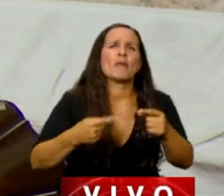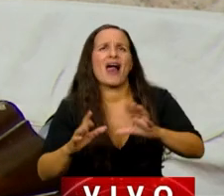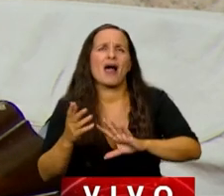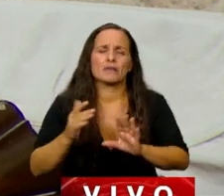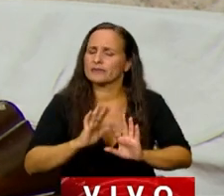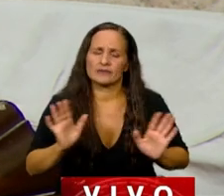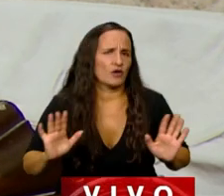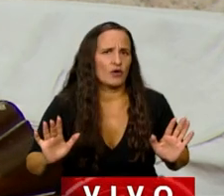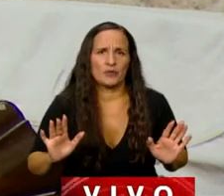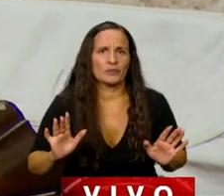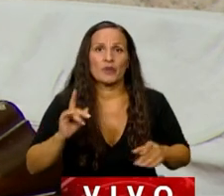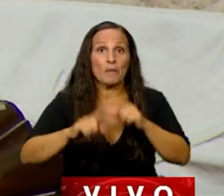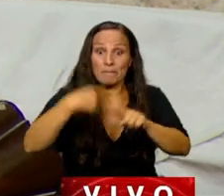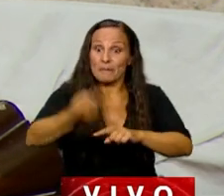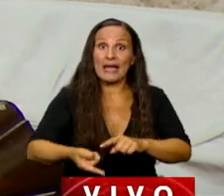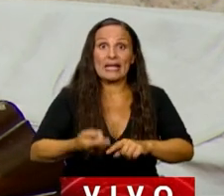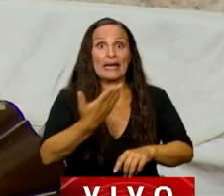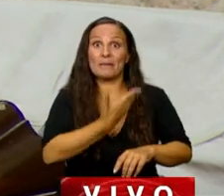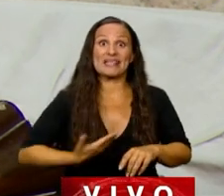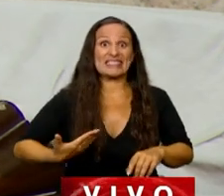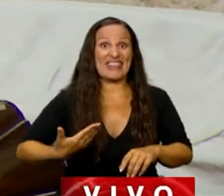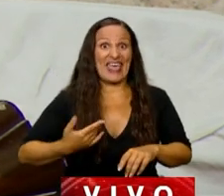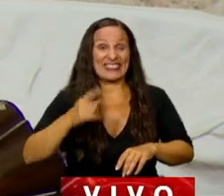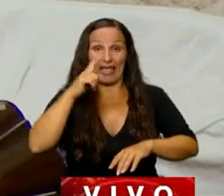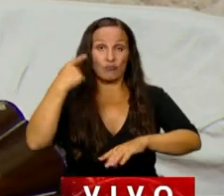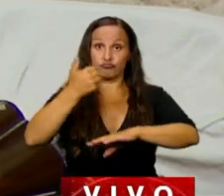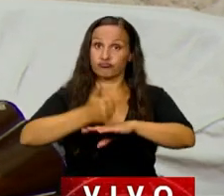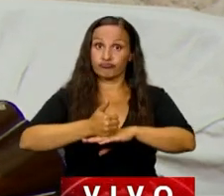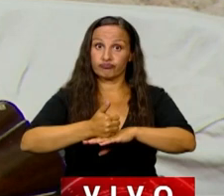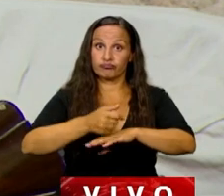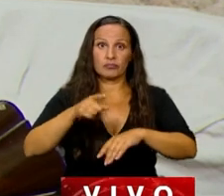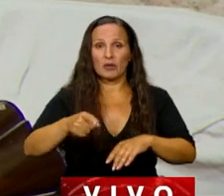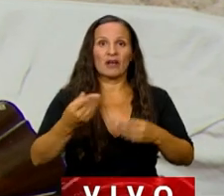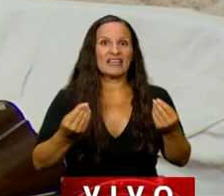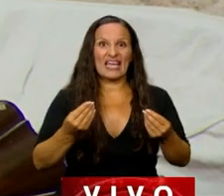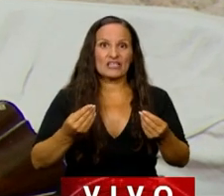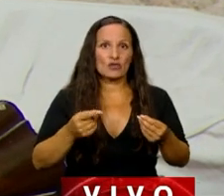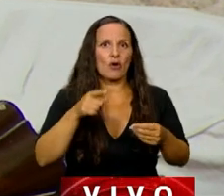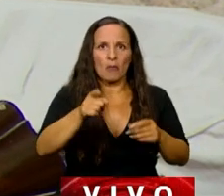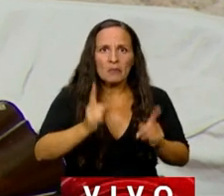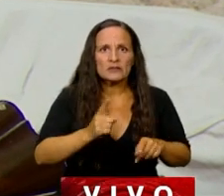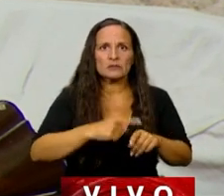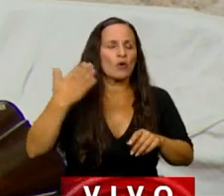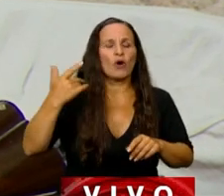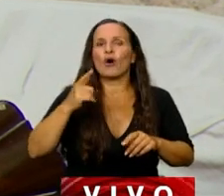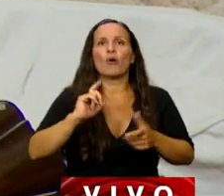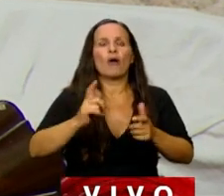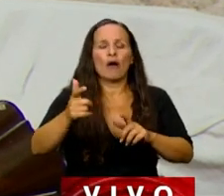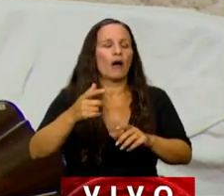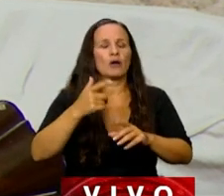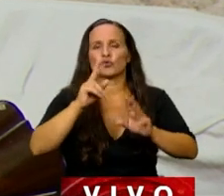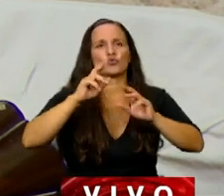Mañana va a abrir las sesiones el presidente, que lo primero que hizo cuando asumió Alberto Fernández fue suspender la movilidad jubilatoria, para